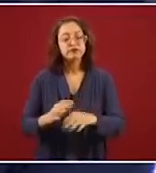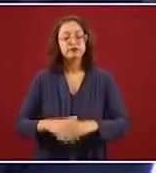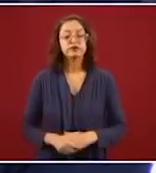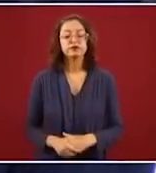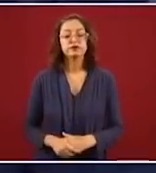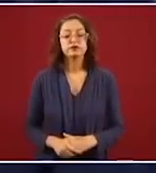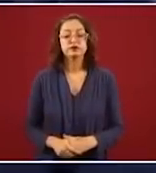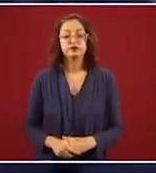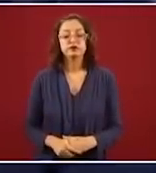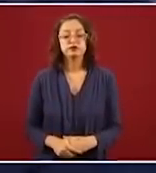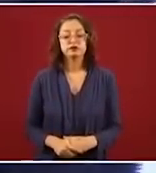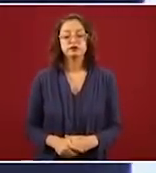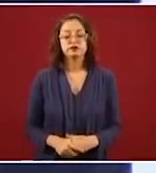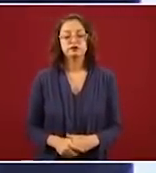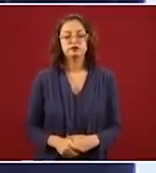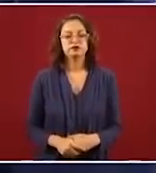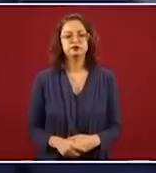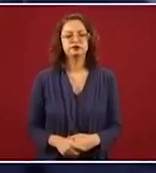porque